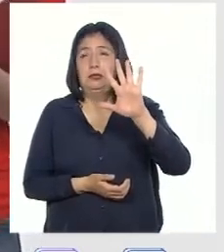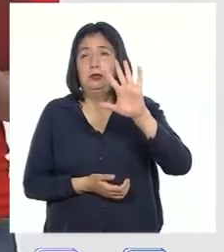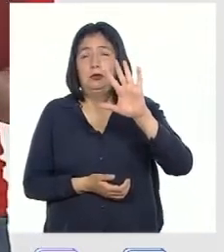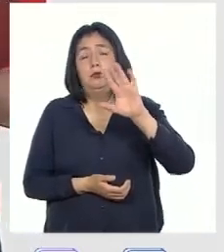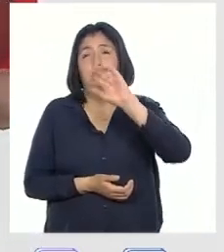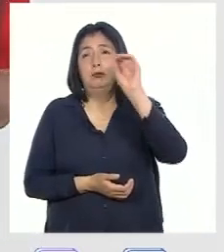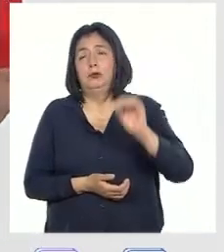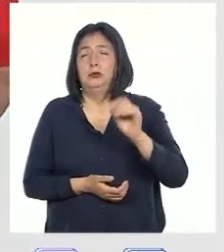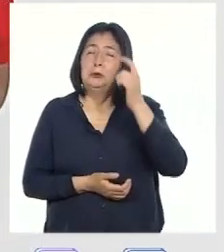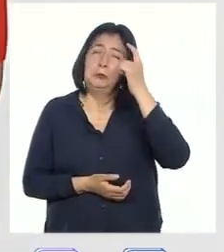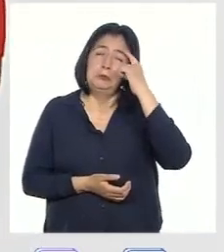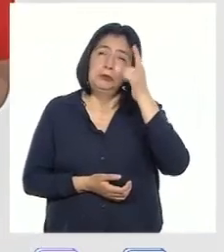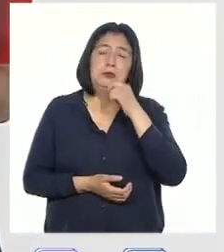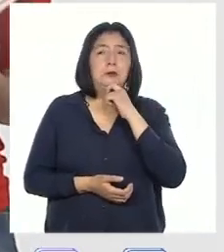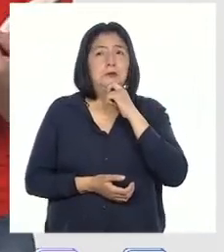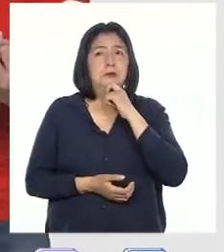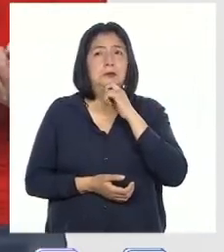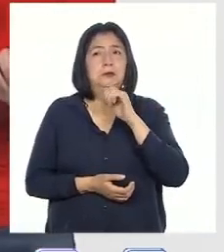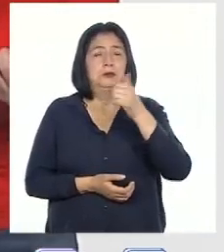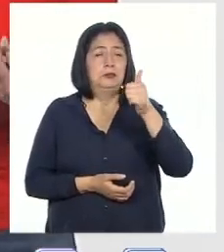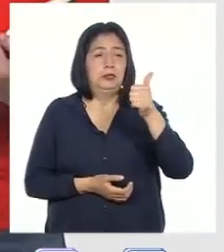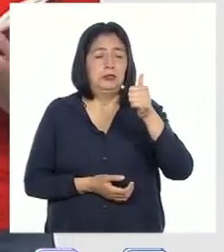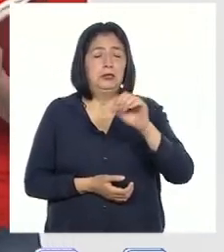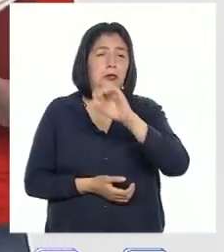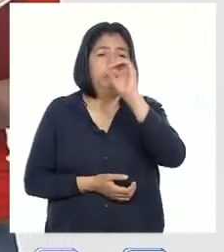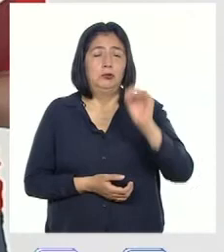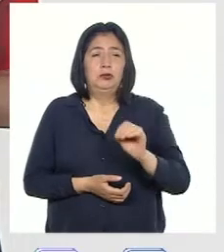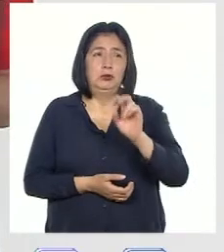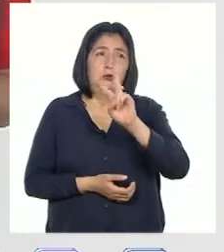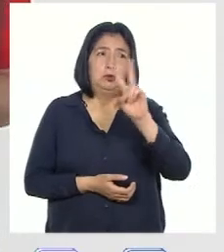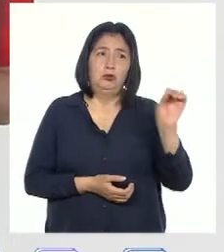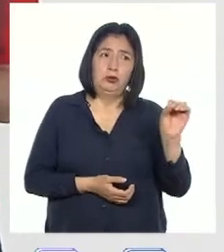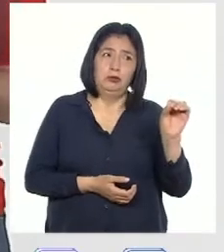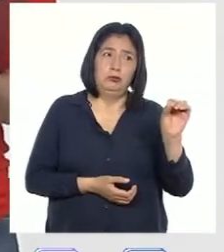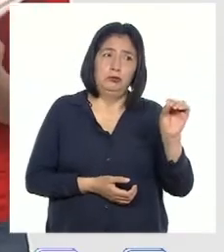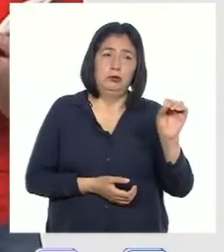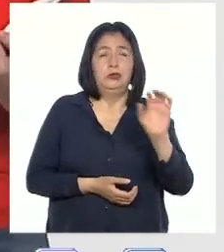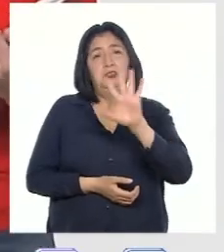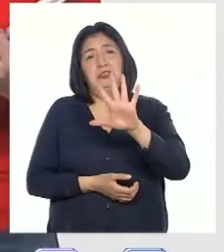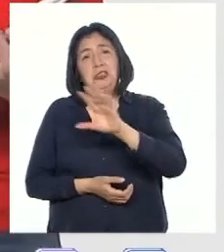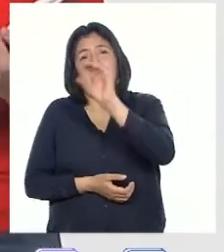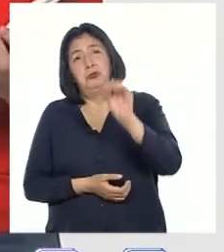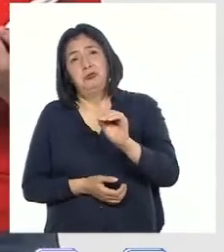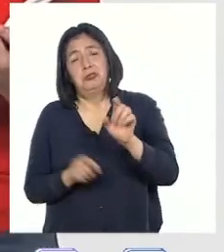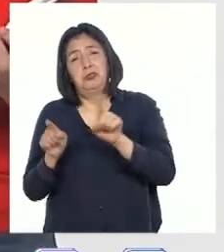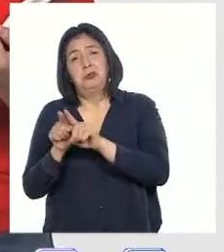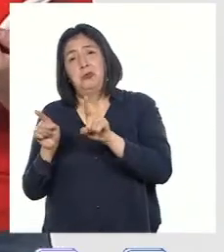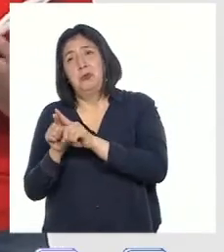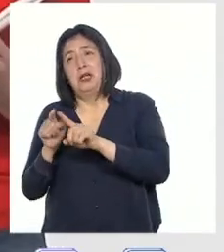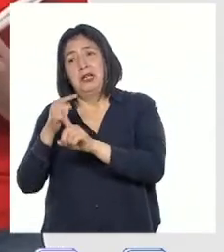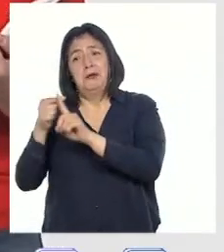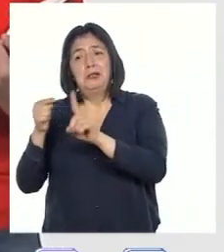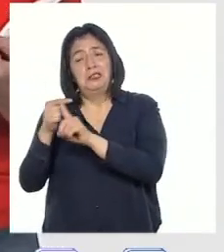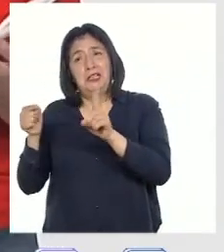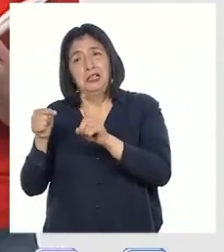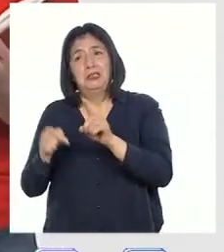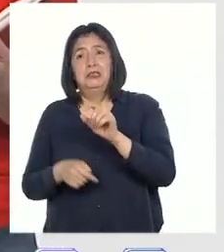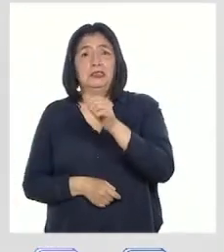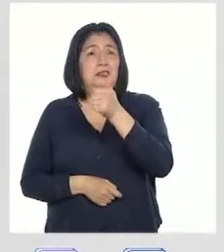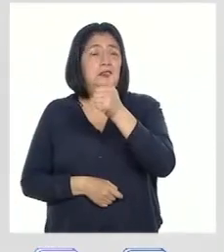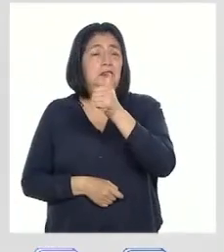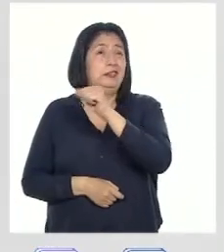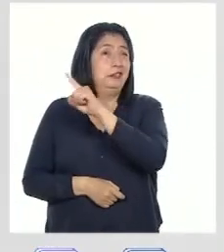5%, pienso, si 10% es 200, 5% será la mitad, o sea